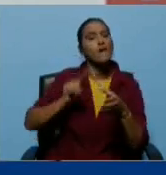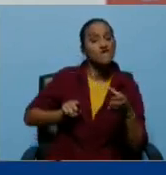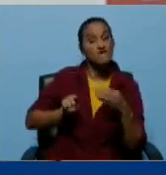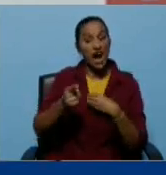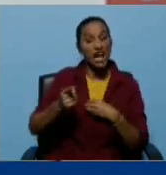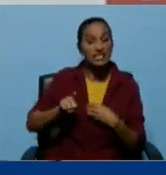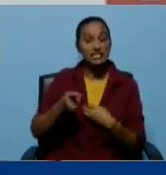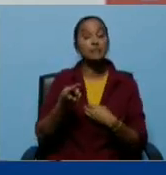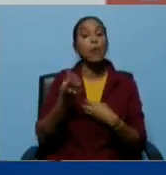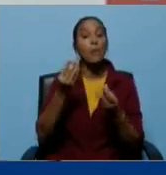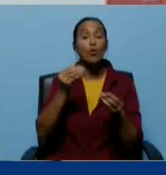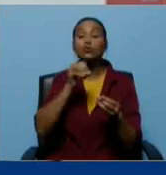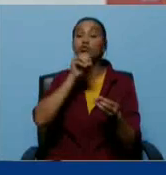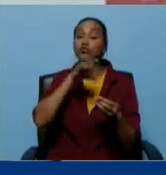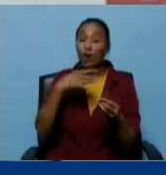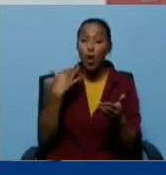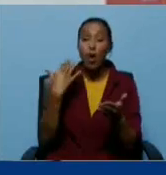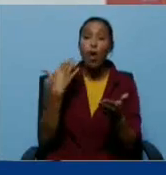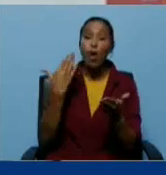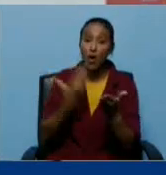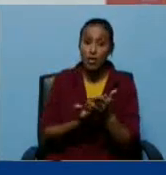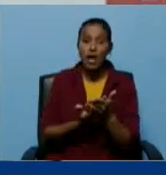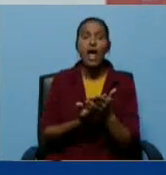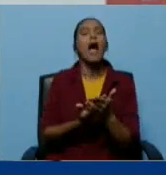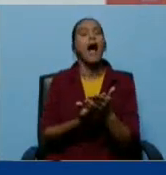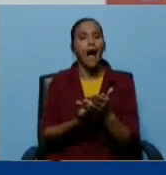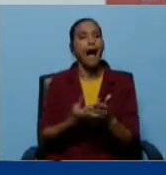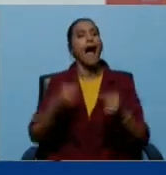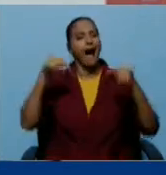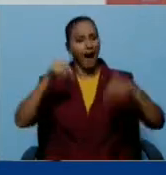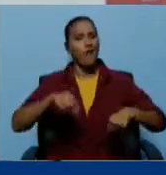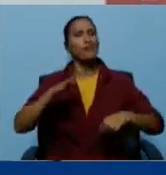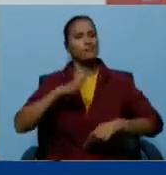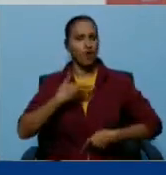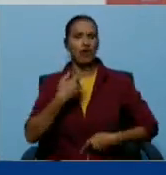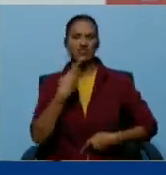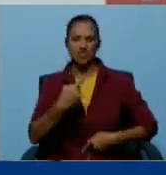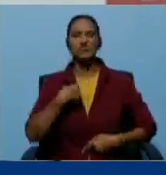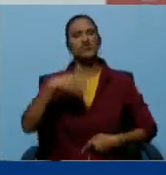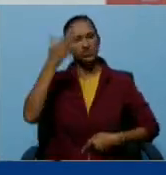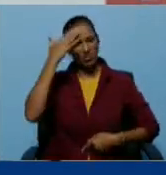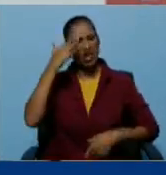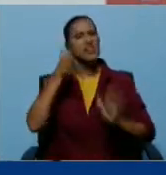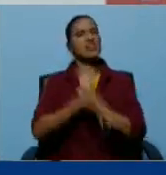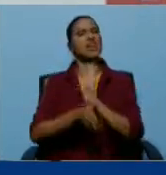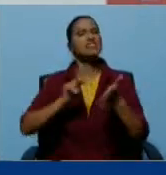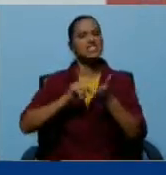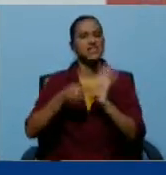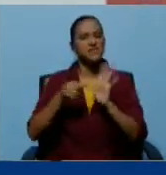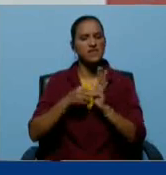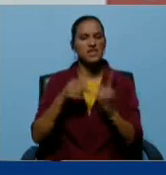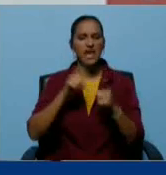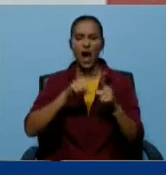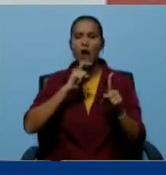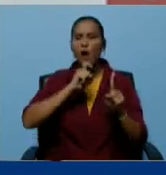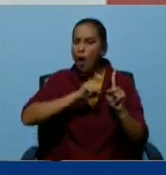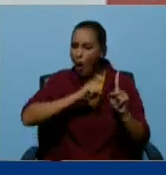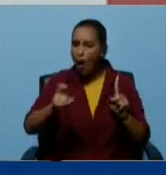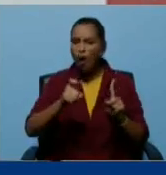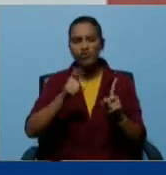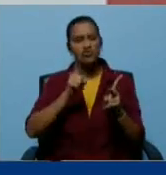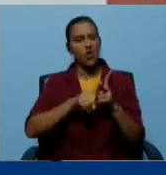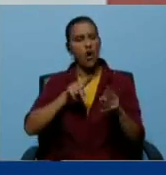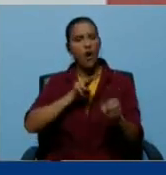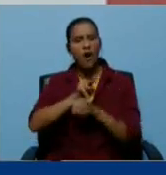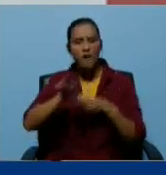historia. Ya podemos decir, yo sé qué es el fascismo, yo sé cómo odian ellos, yo sé la violencia